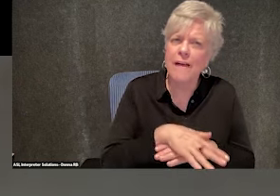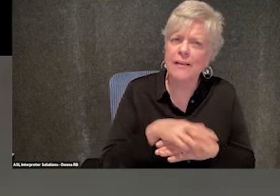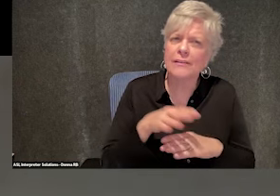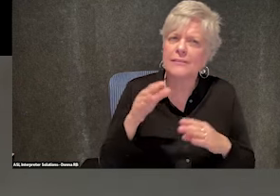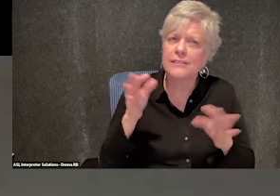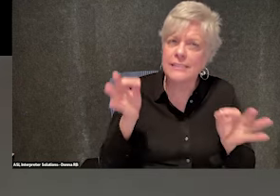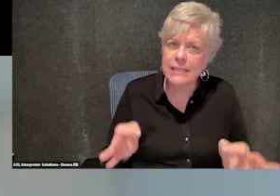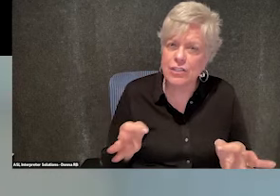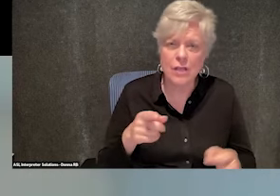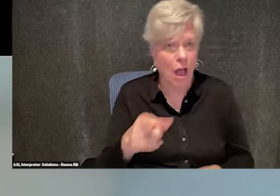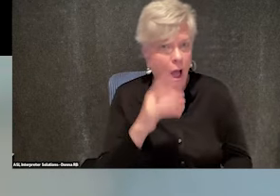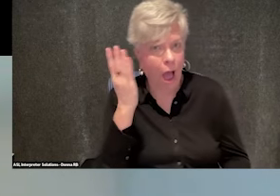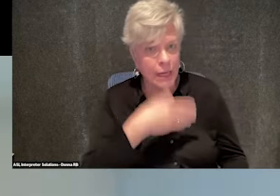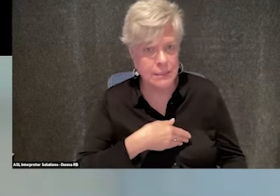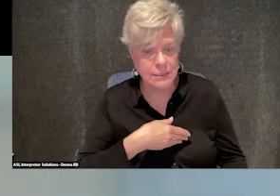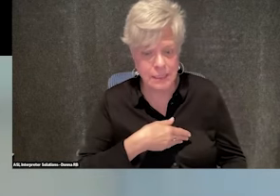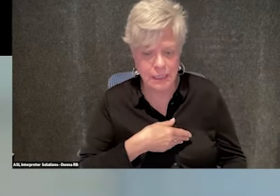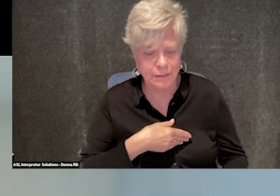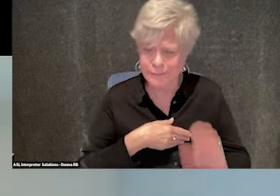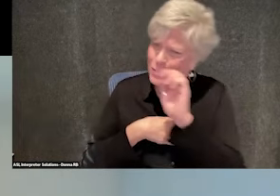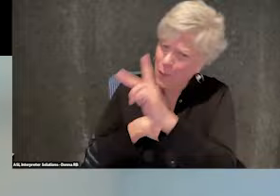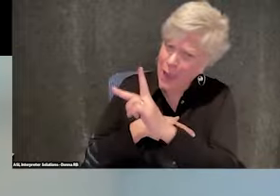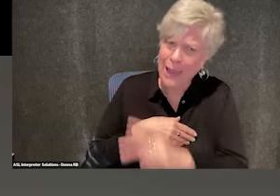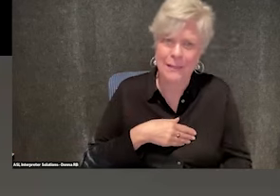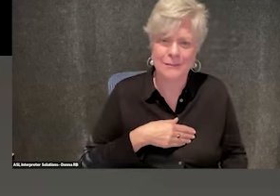William, ¿tú conduces automóviles? No, yo no conduzco.